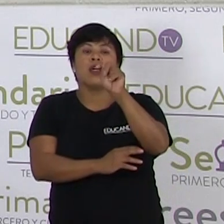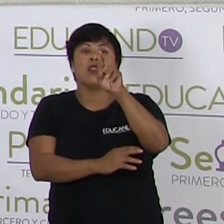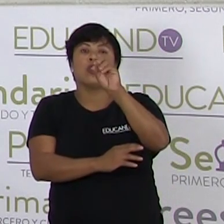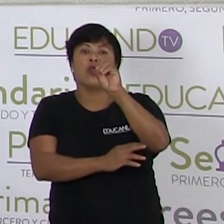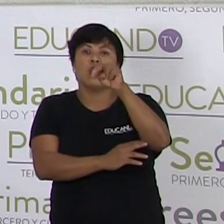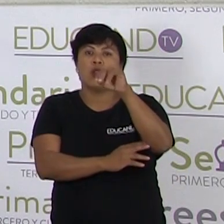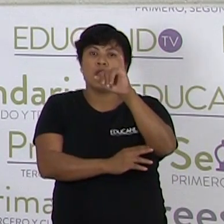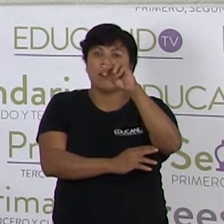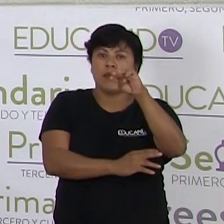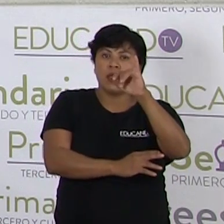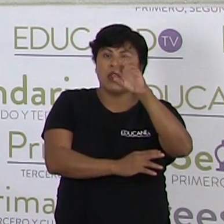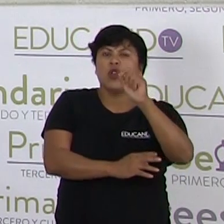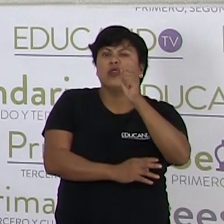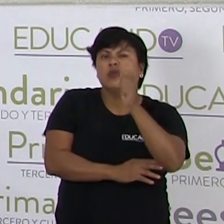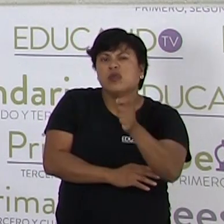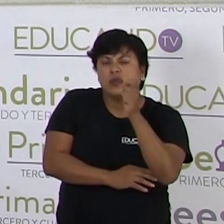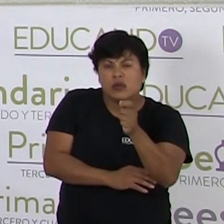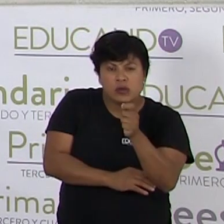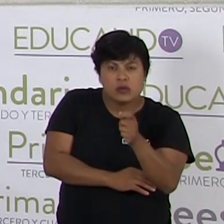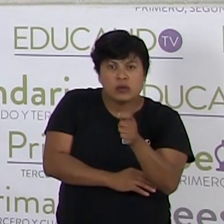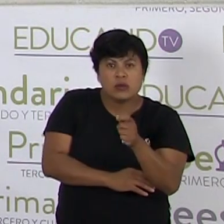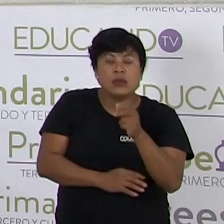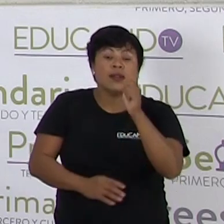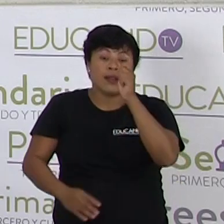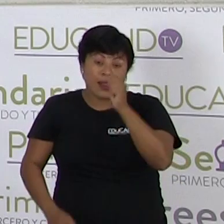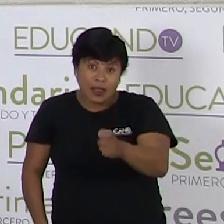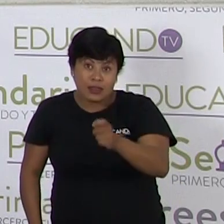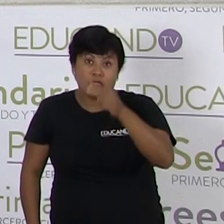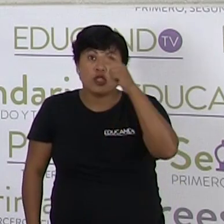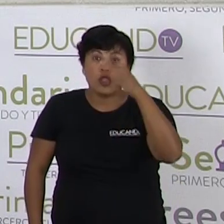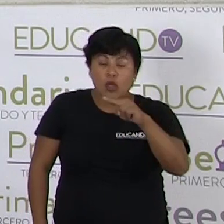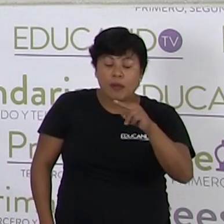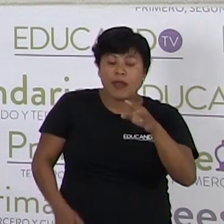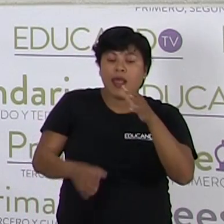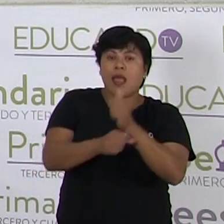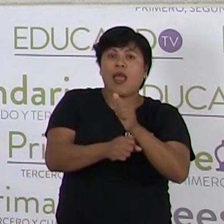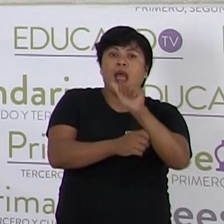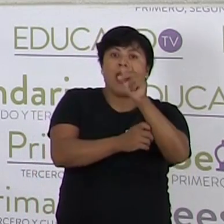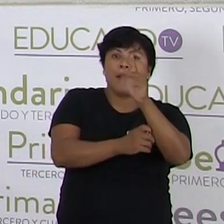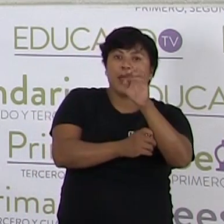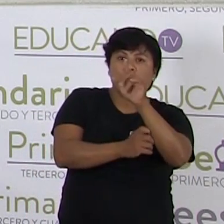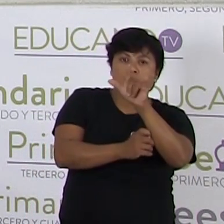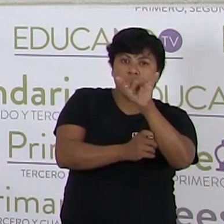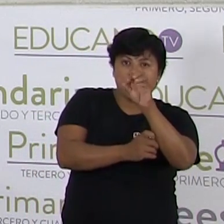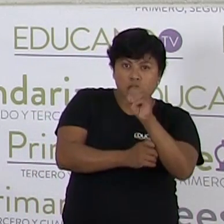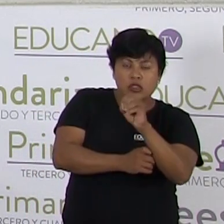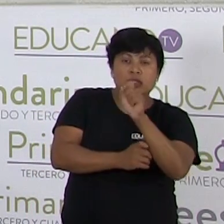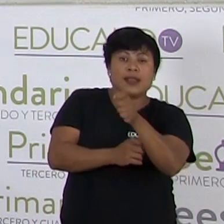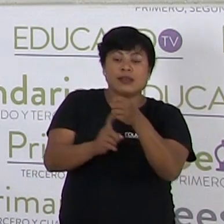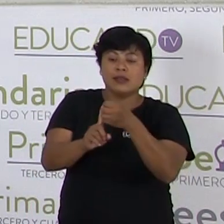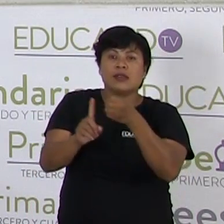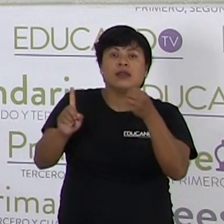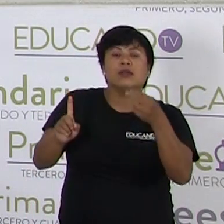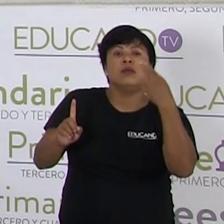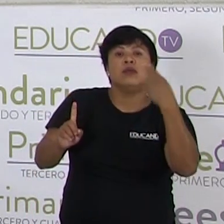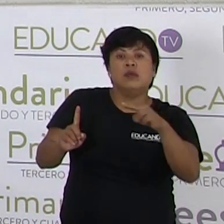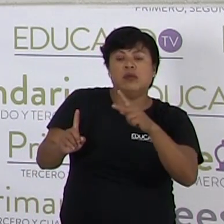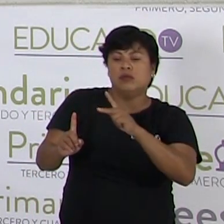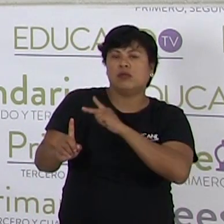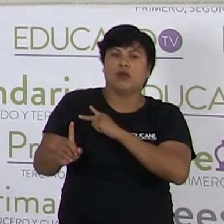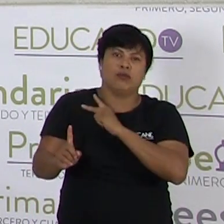los patronímicos? Son nombres, apellidos que se derivan de nombres